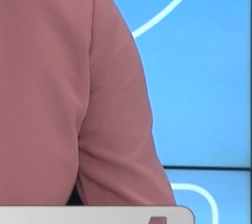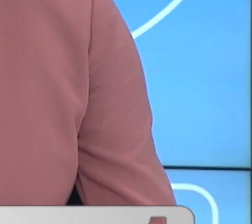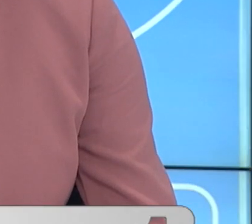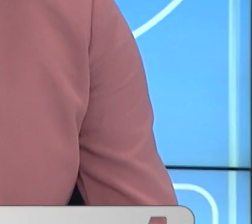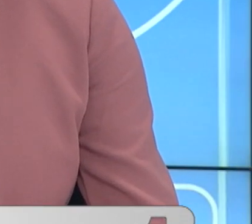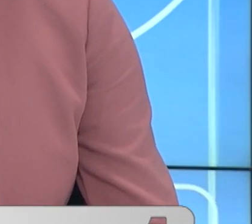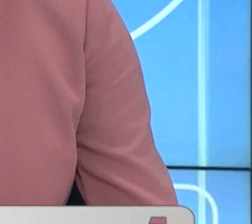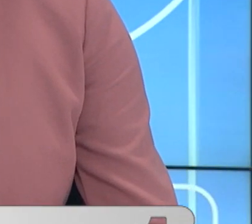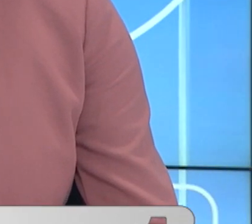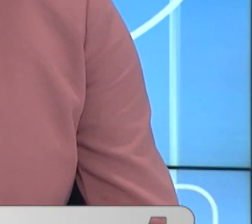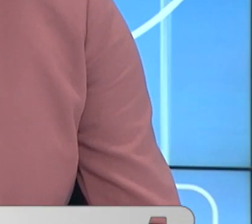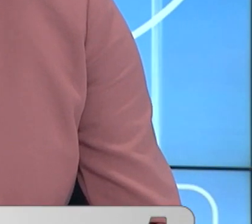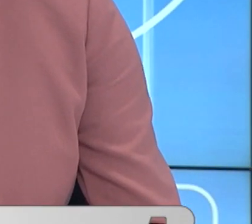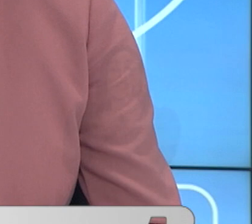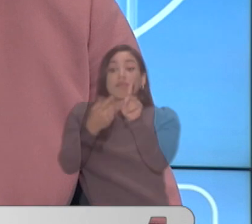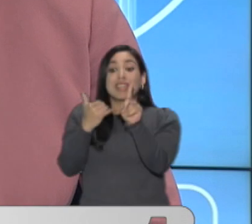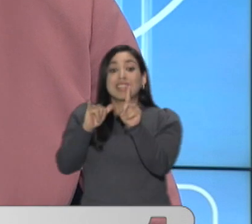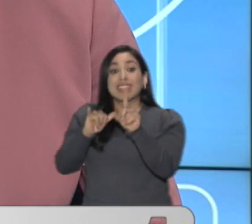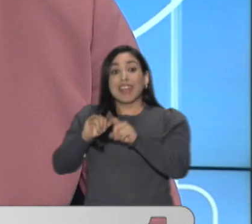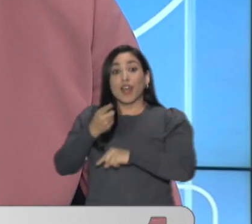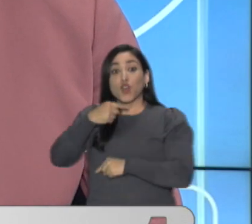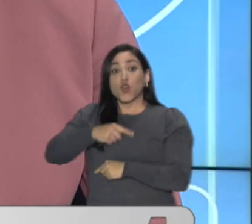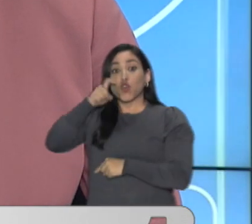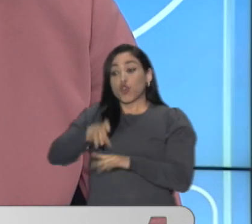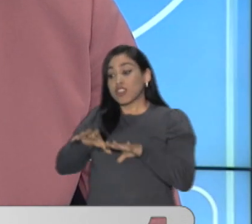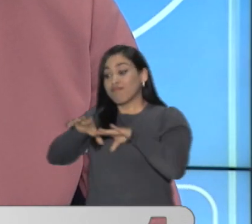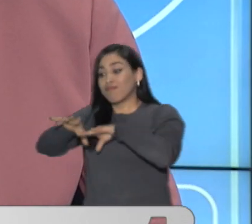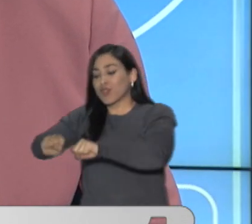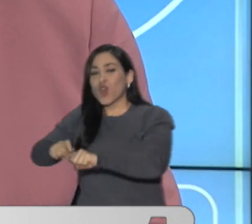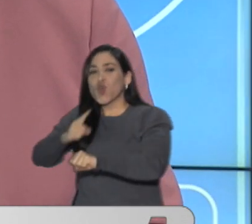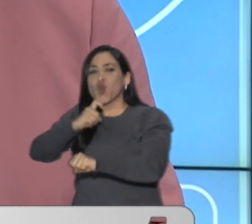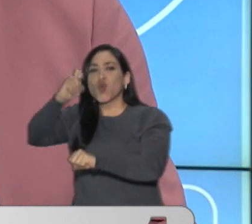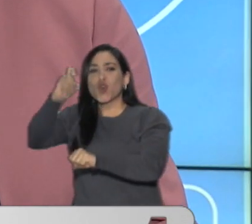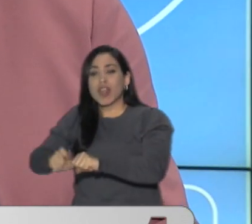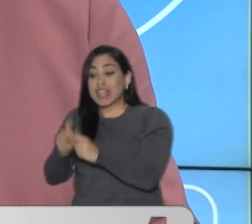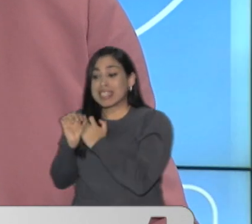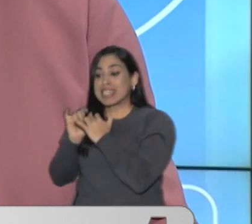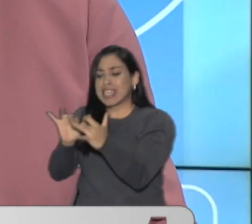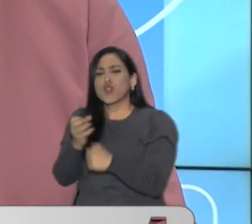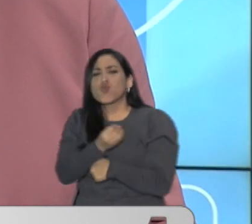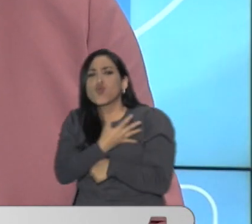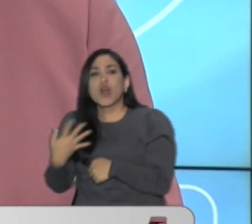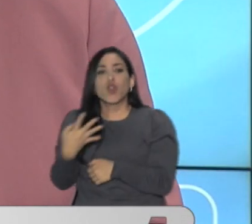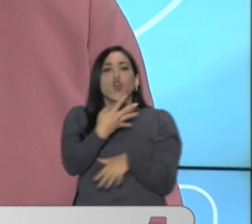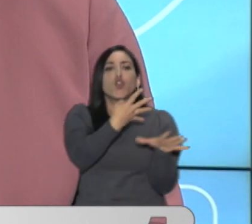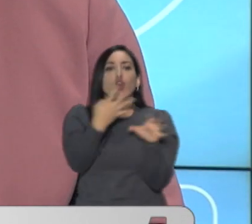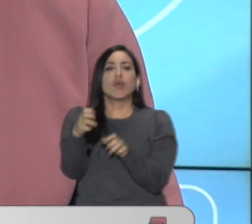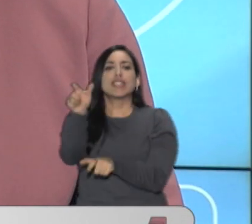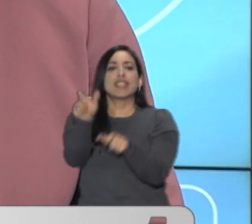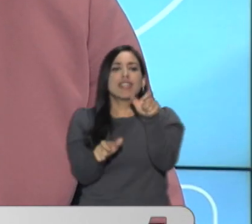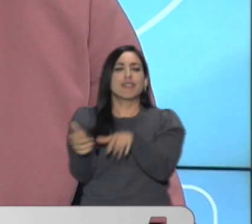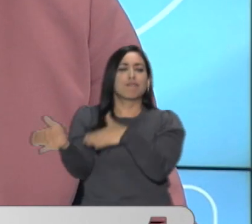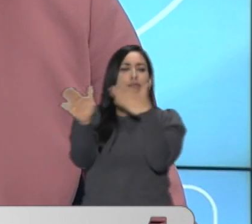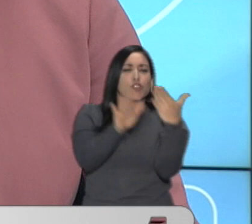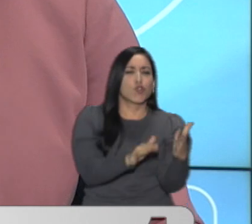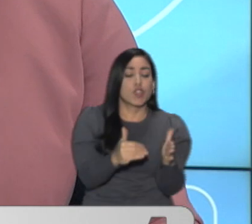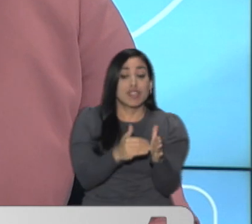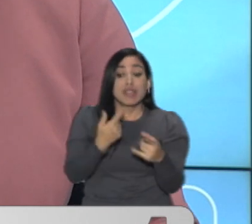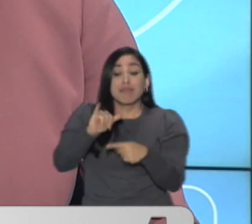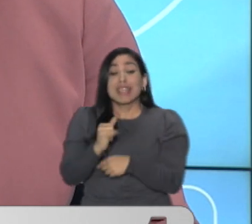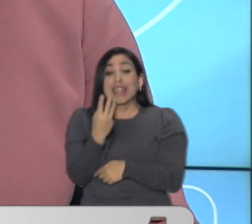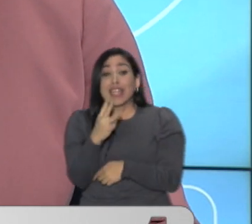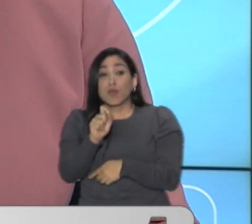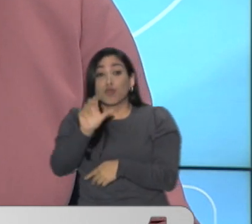Se cumple un mes de la invasión rusa a Ucrania, una guerra que ha dejado más de 900 civiles muertos y ha superado los